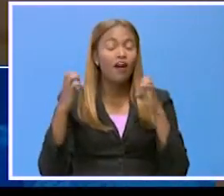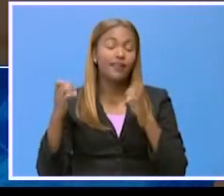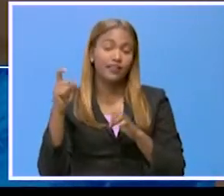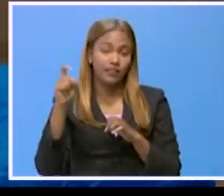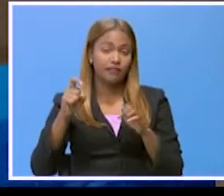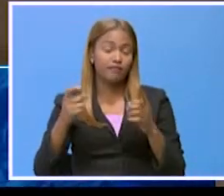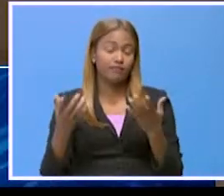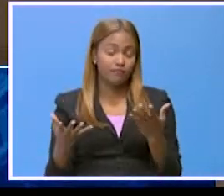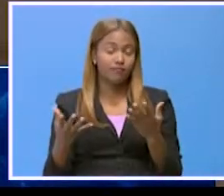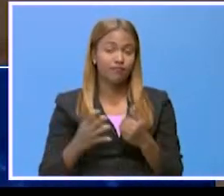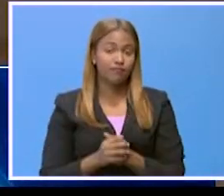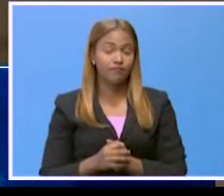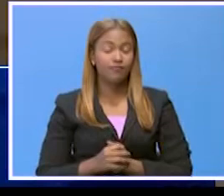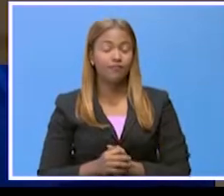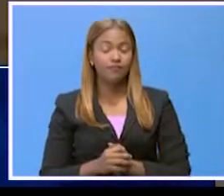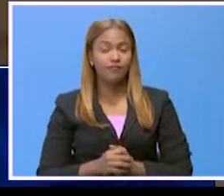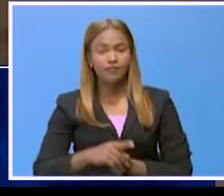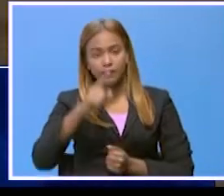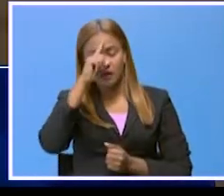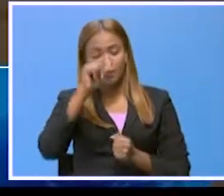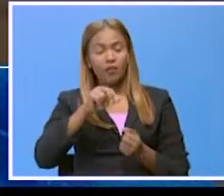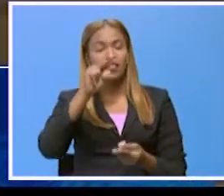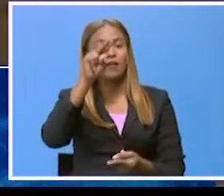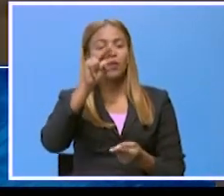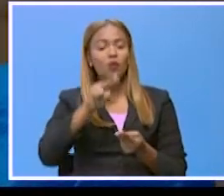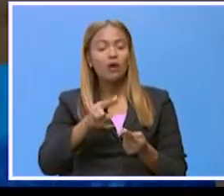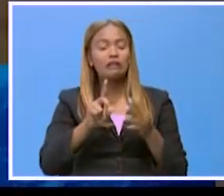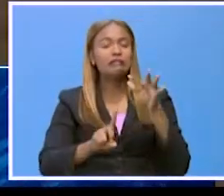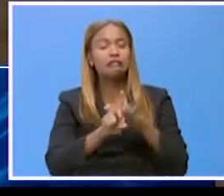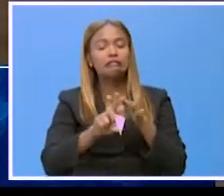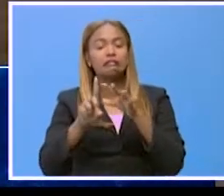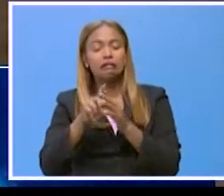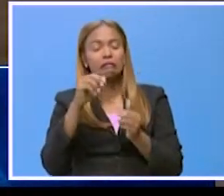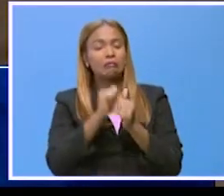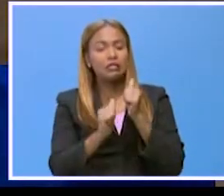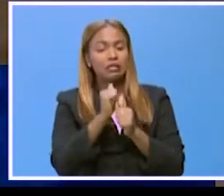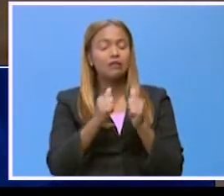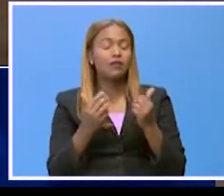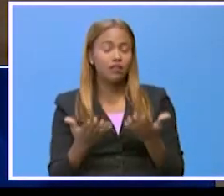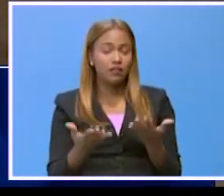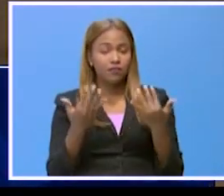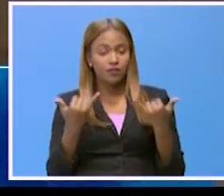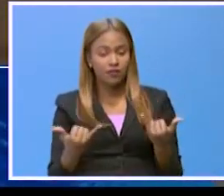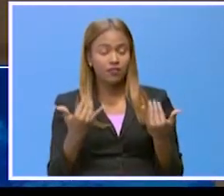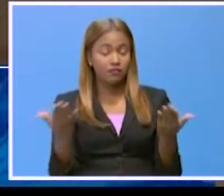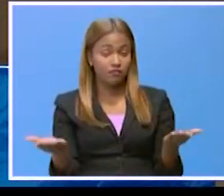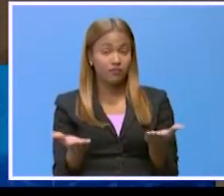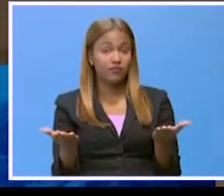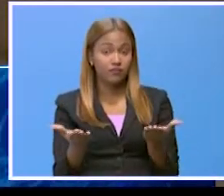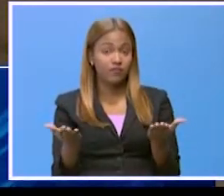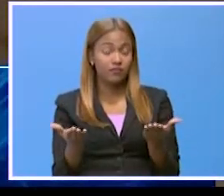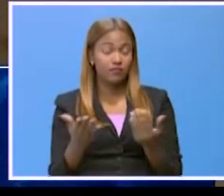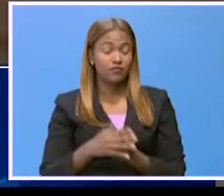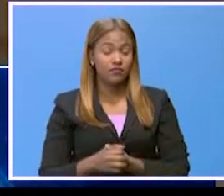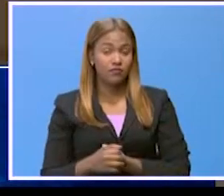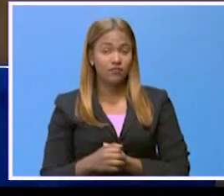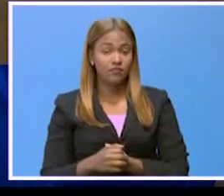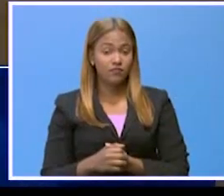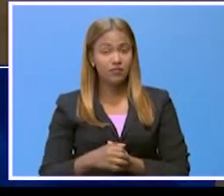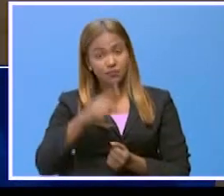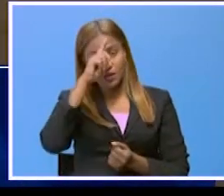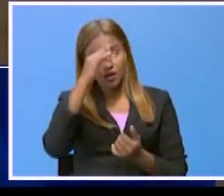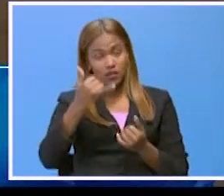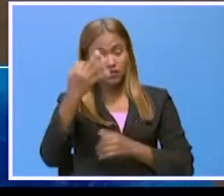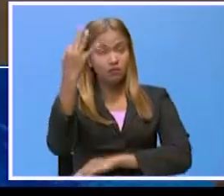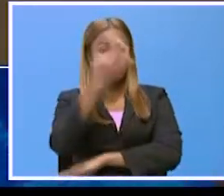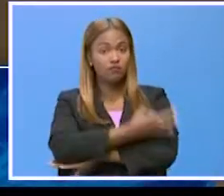para disminuir los eventuales daños que se producen en esta en esta para esta fecha